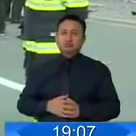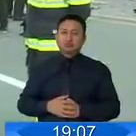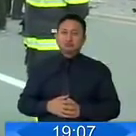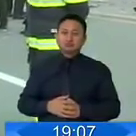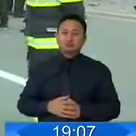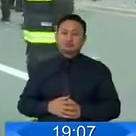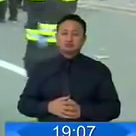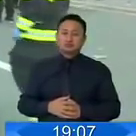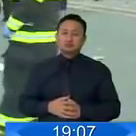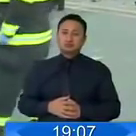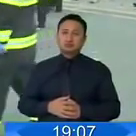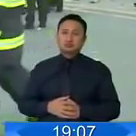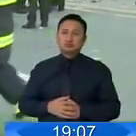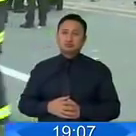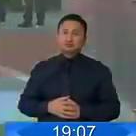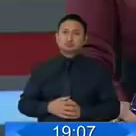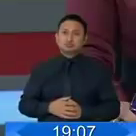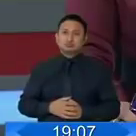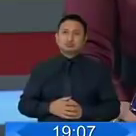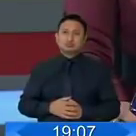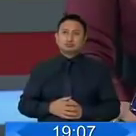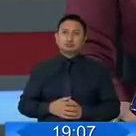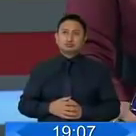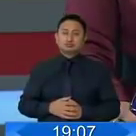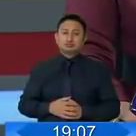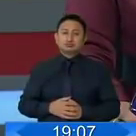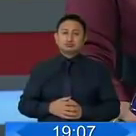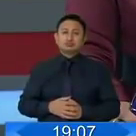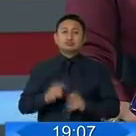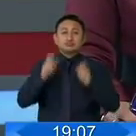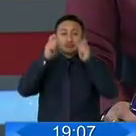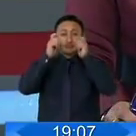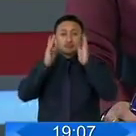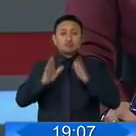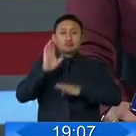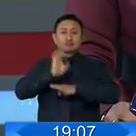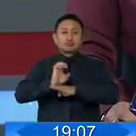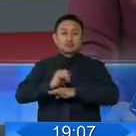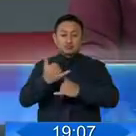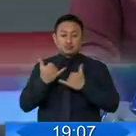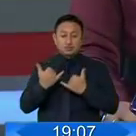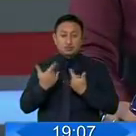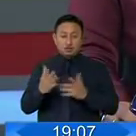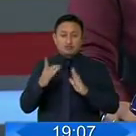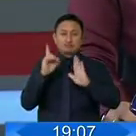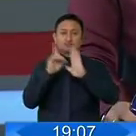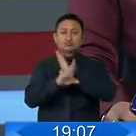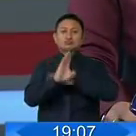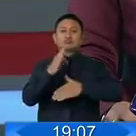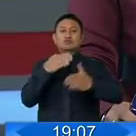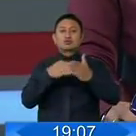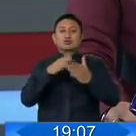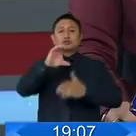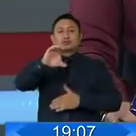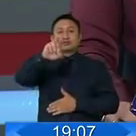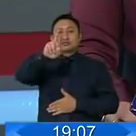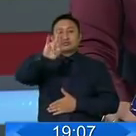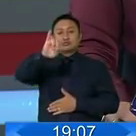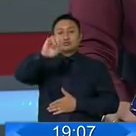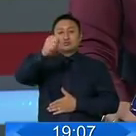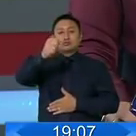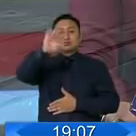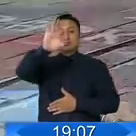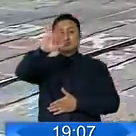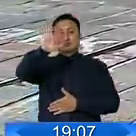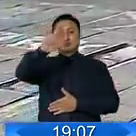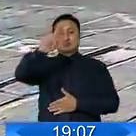informó Edison Saavedra. Y la Fiscalía del Ecuador formuló cargos en contra de Cristian Andrés P.,